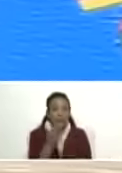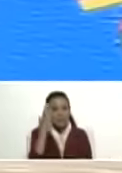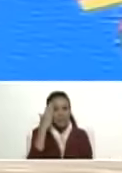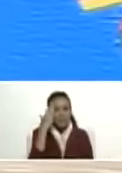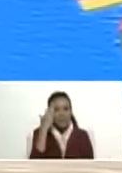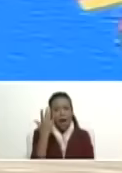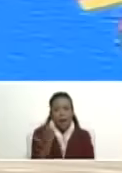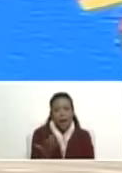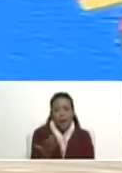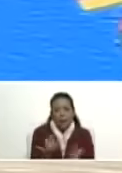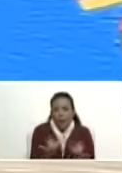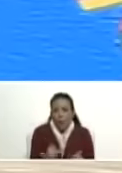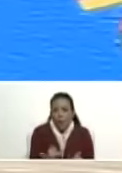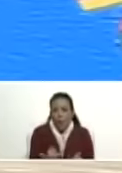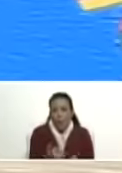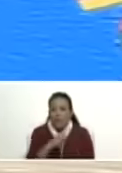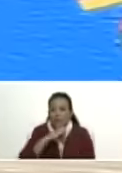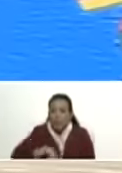más conocimiento,